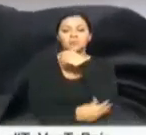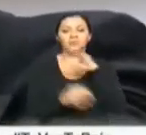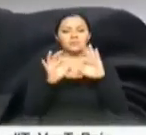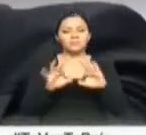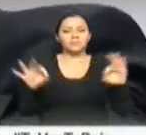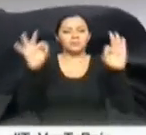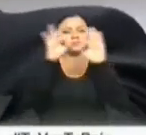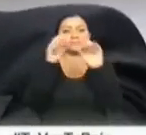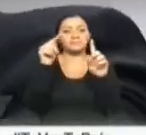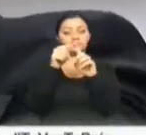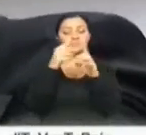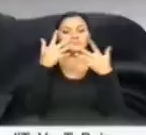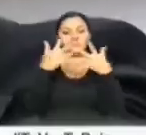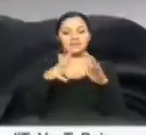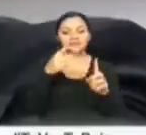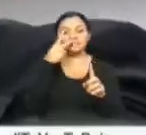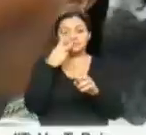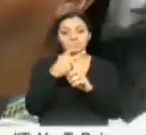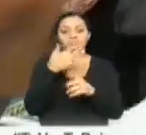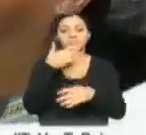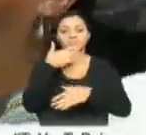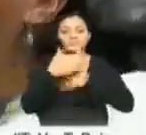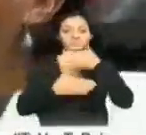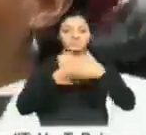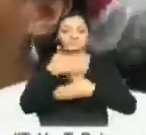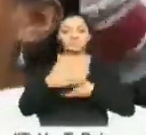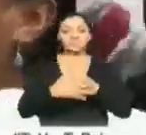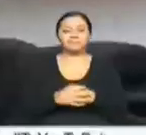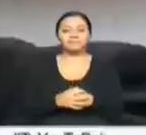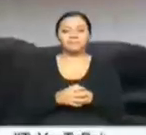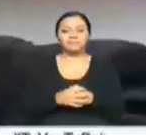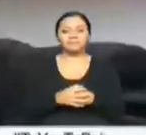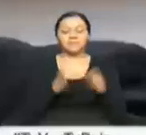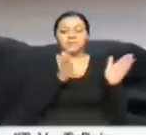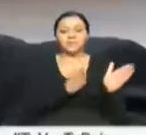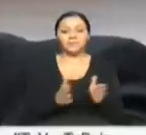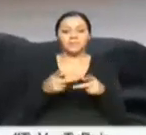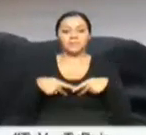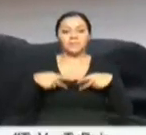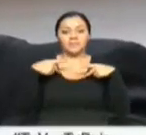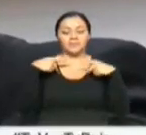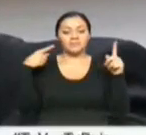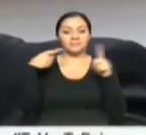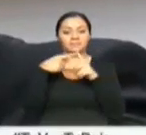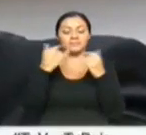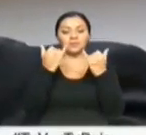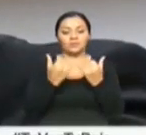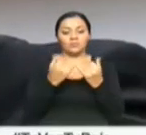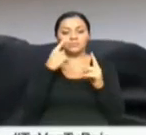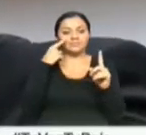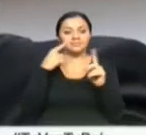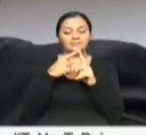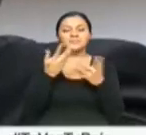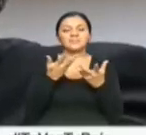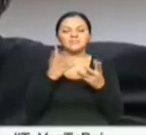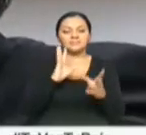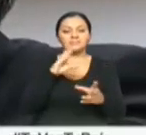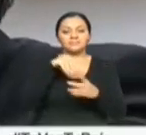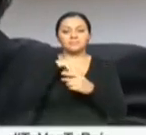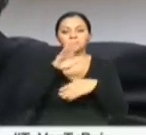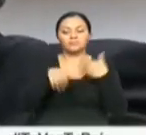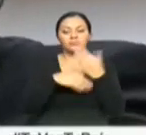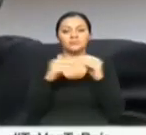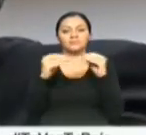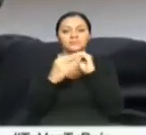de los pobres de la patria. A ellos está dirigido El plan Toda una Vida está dirigida precisamente a los